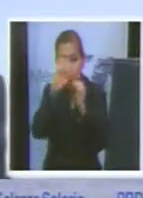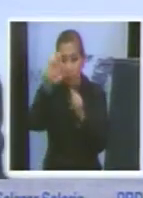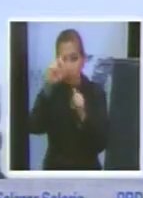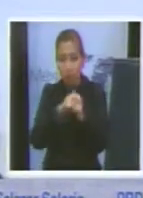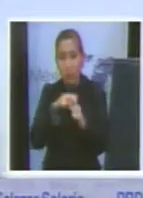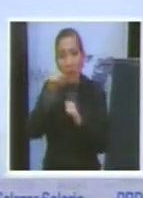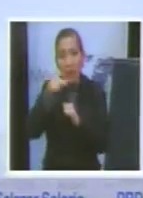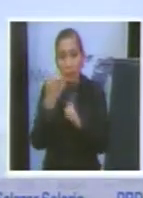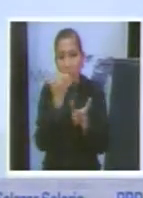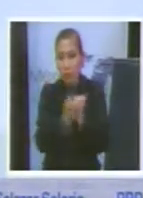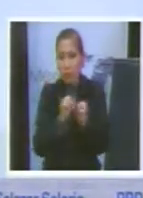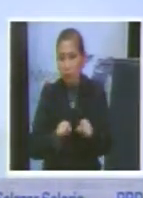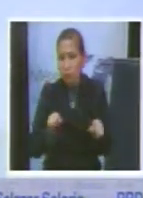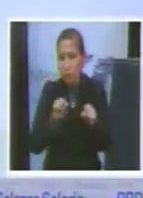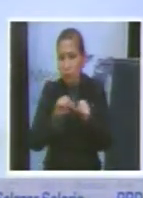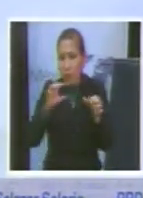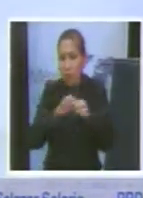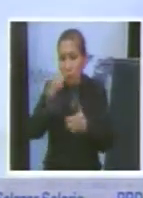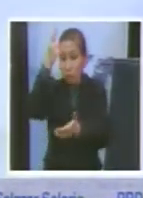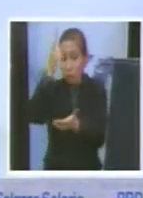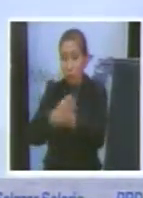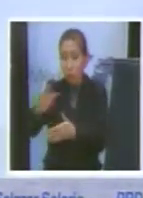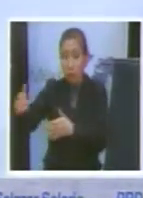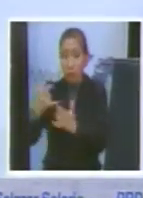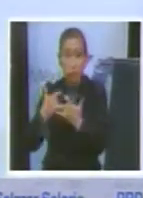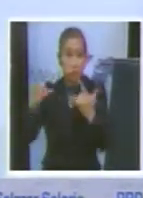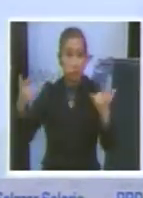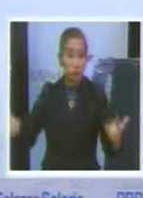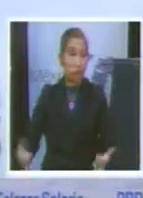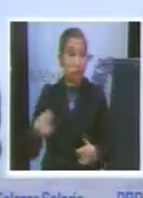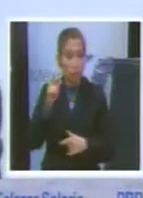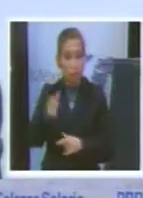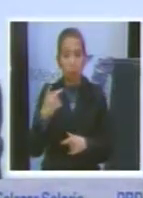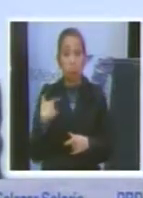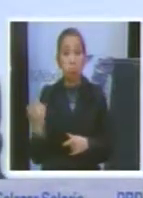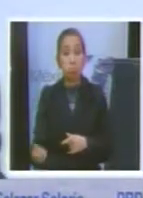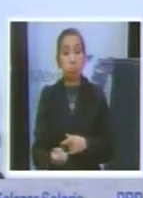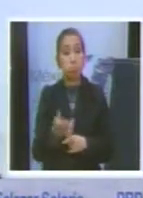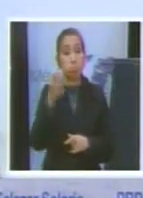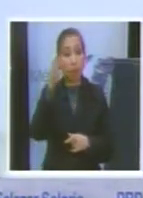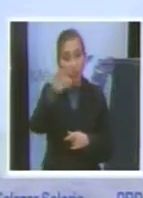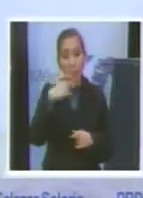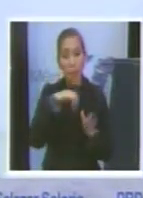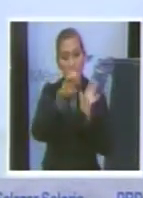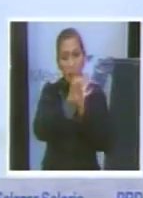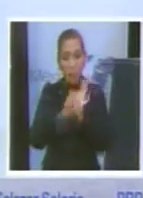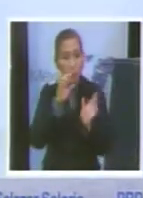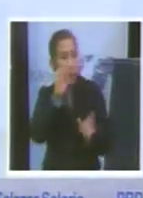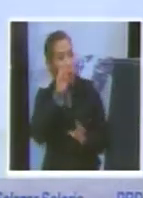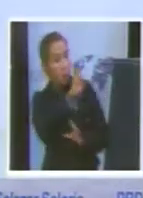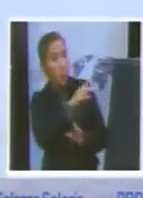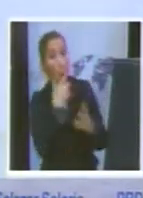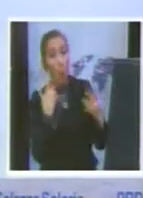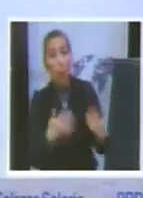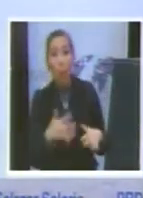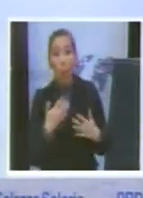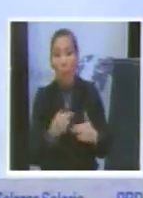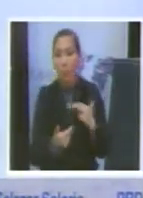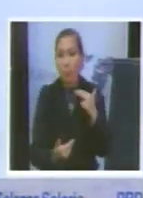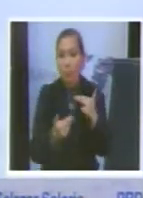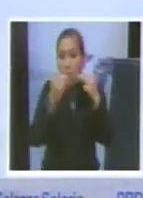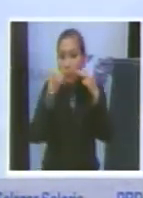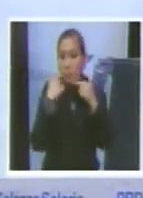ente político, económico y social sin precedentes en la historia, de trascendencia tal que es un ejemplo de los más altos estándares de